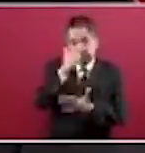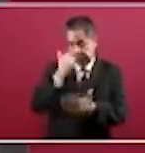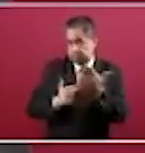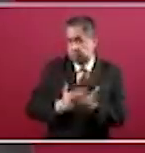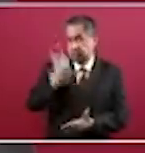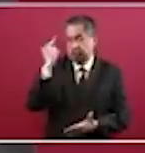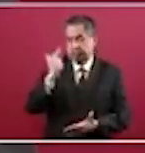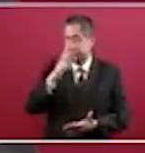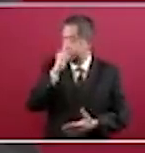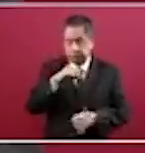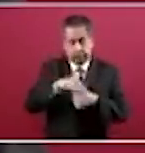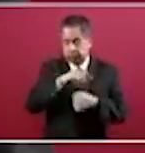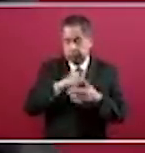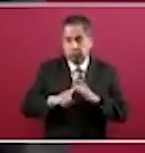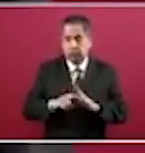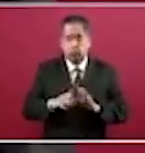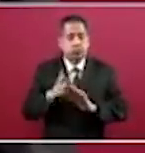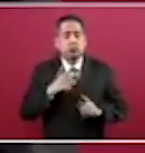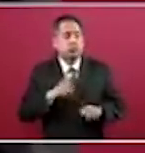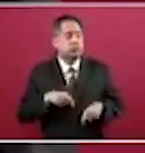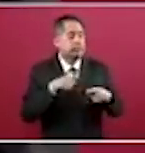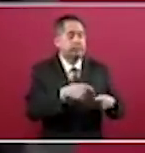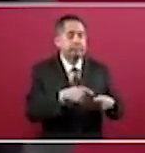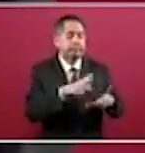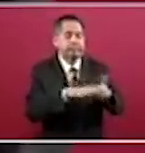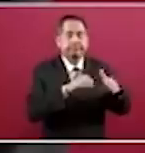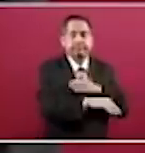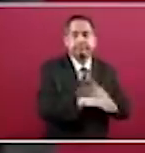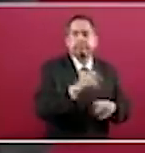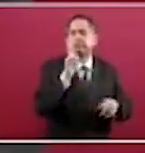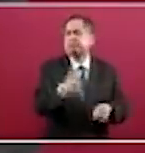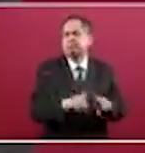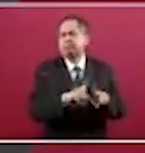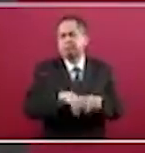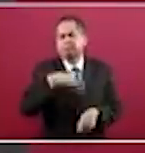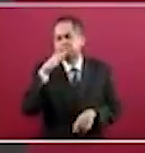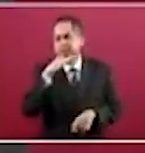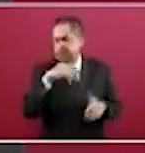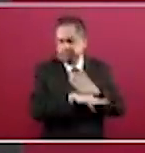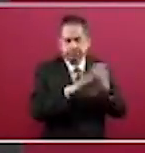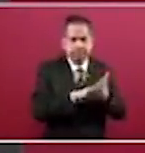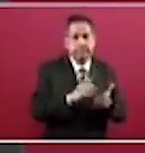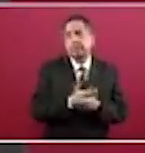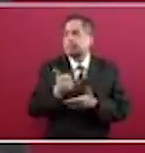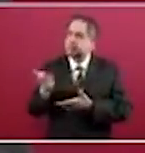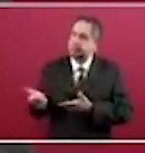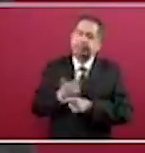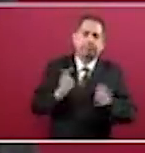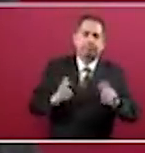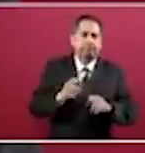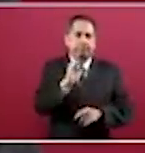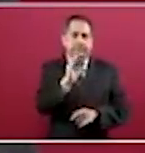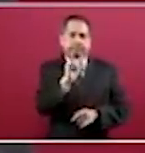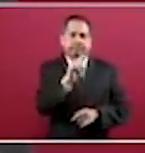electorales. No van a tener derecho a fianza. Es como la corrupción, es como